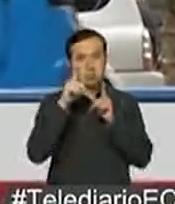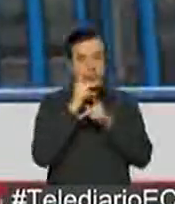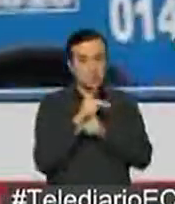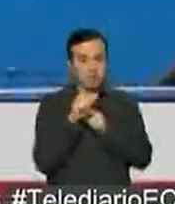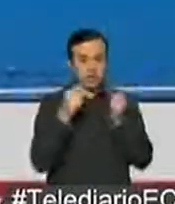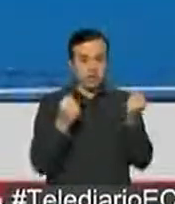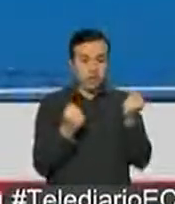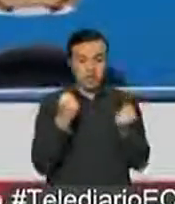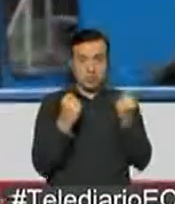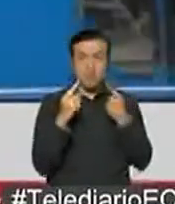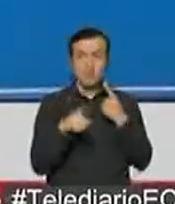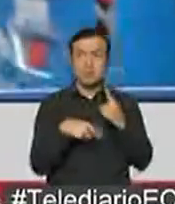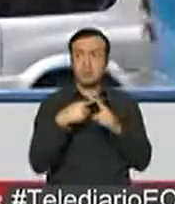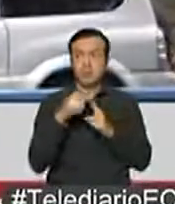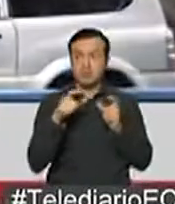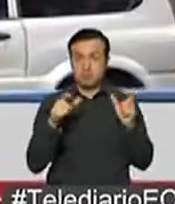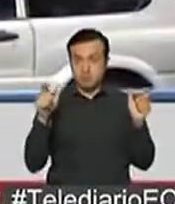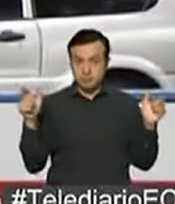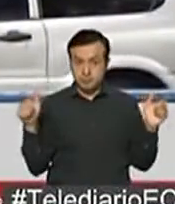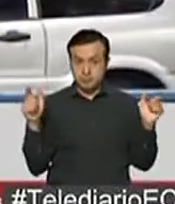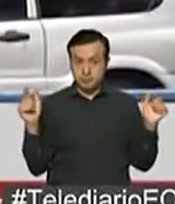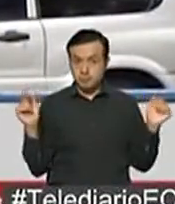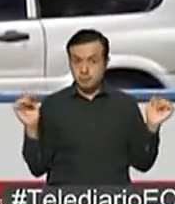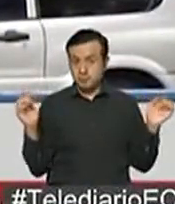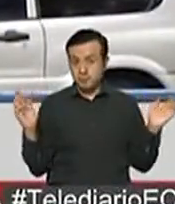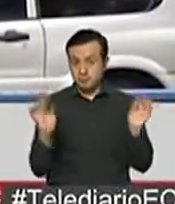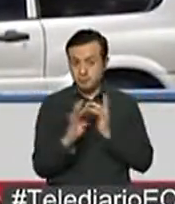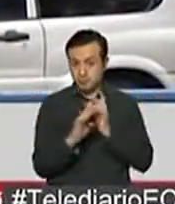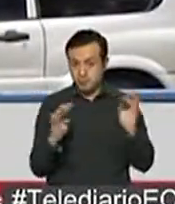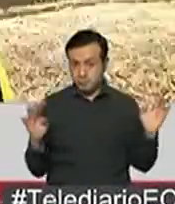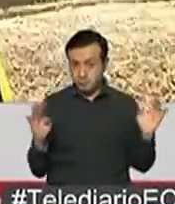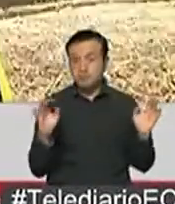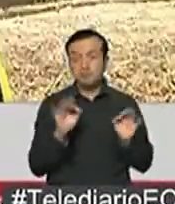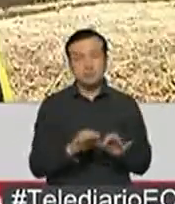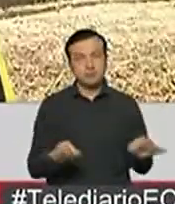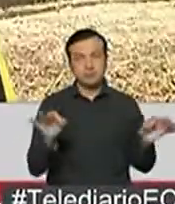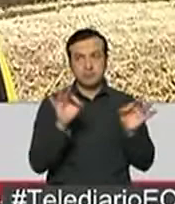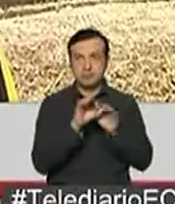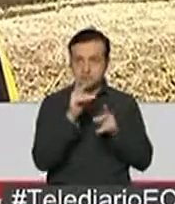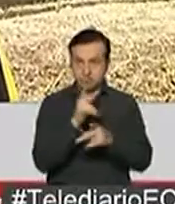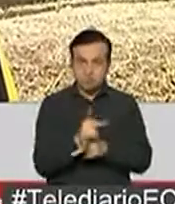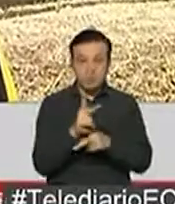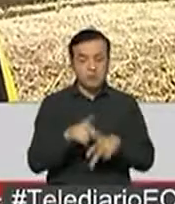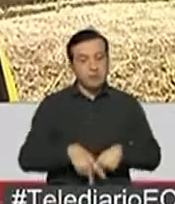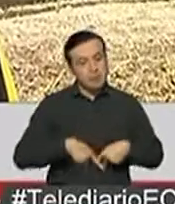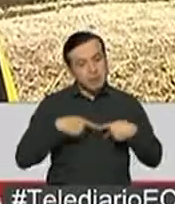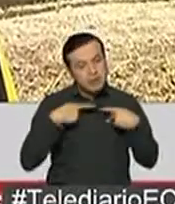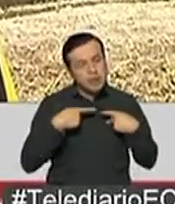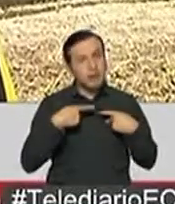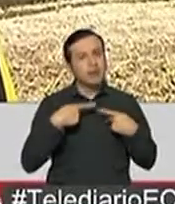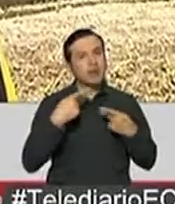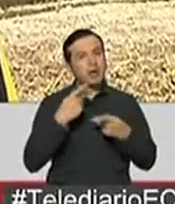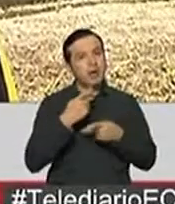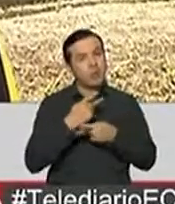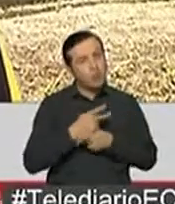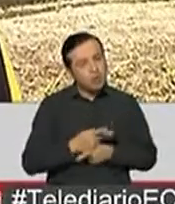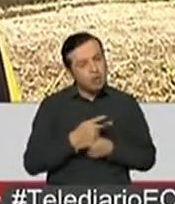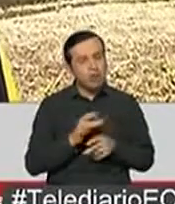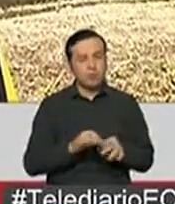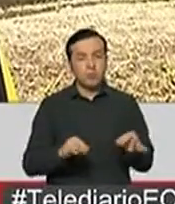personas que tienen vehículos sino también las personas que transitan en las vías debemos ver que son vidas humanas las que están en riesgo y en peligro